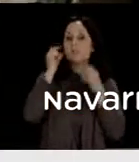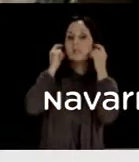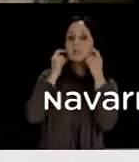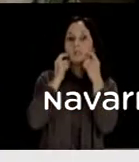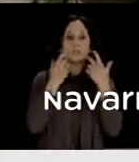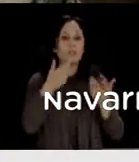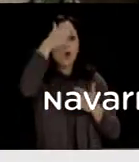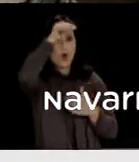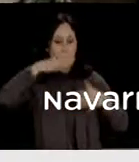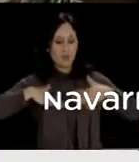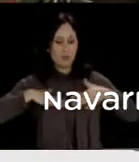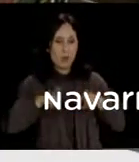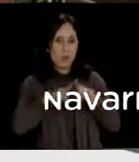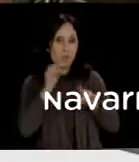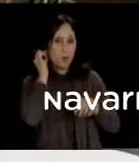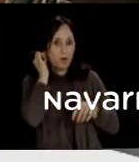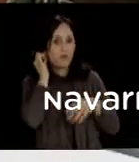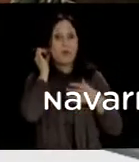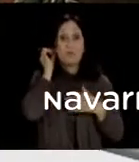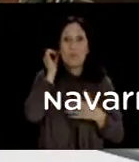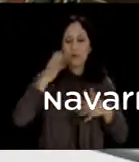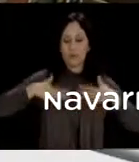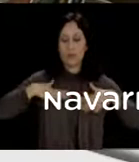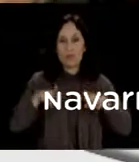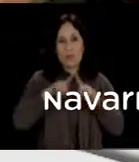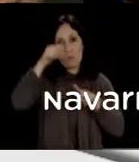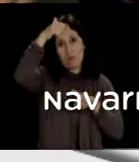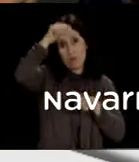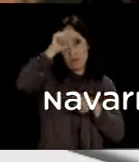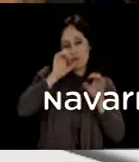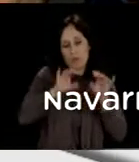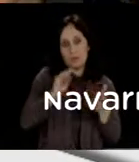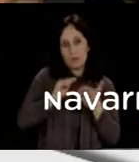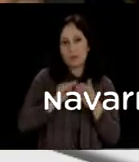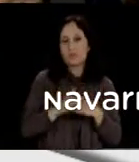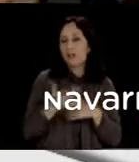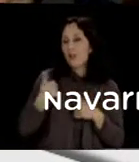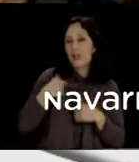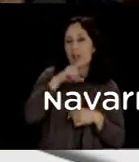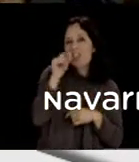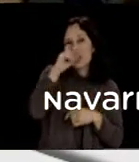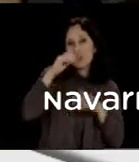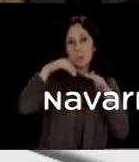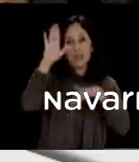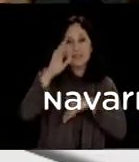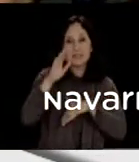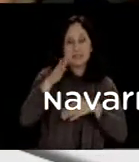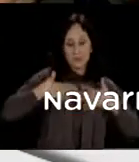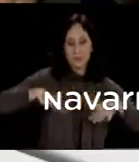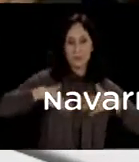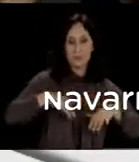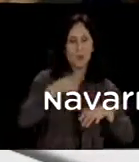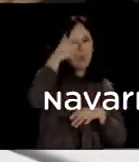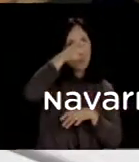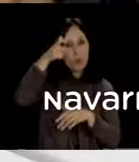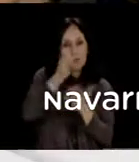Los hombres de mujer y las mujeres de hombre, en muchos casos. Como antiguamente hace 100 años se vestía, sobre todo en el mundo más